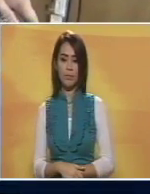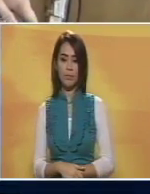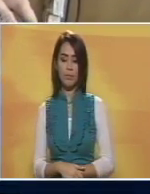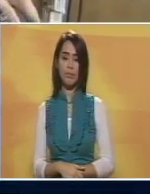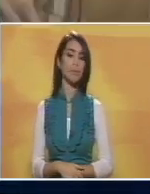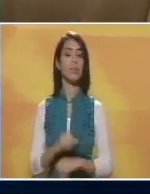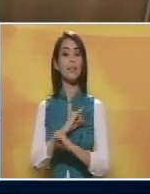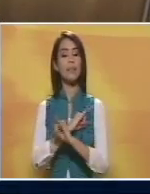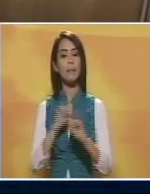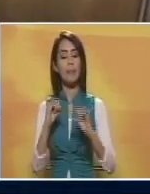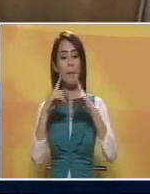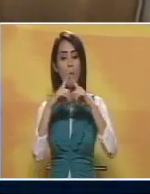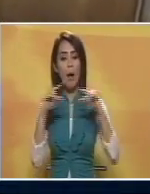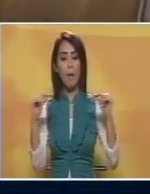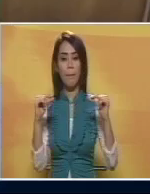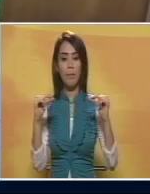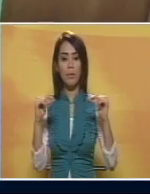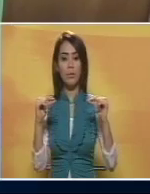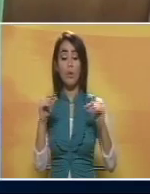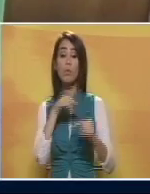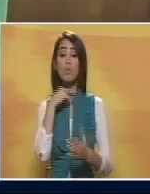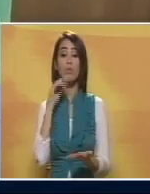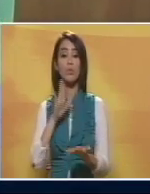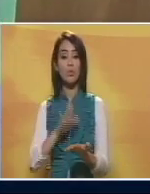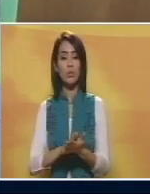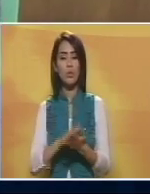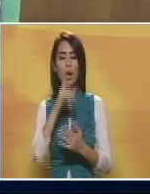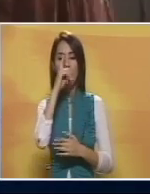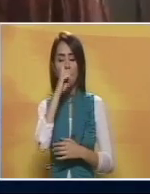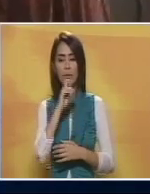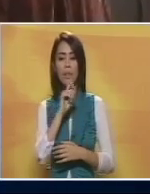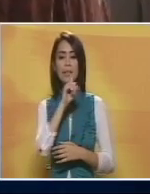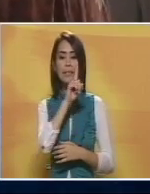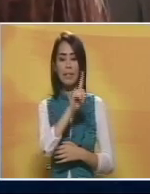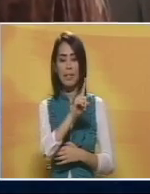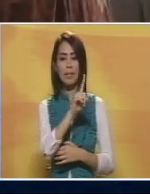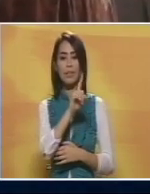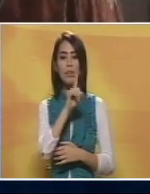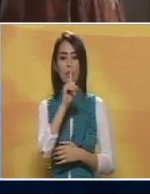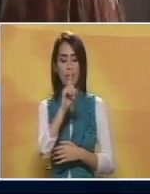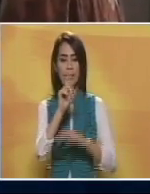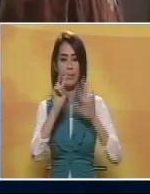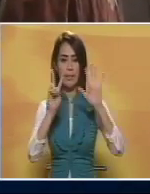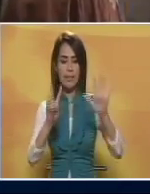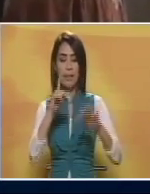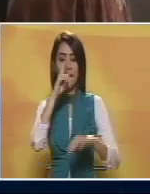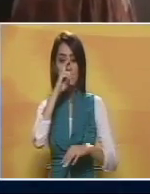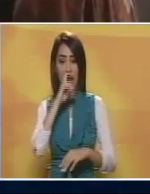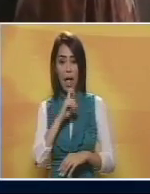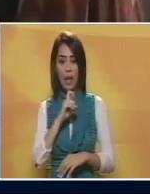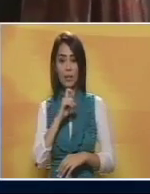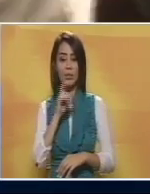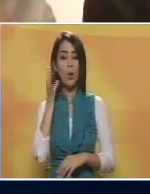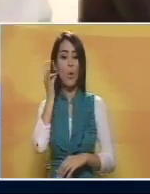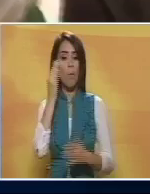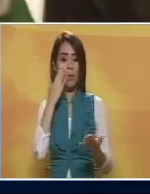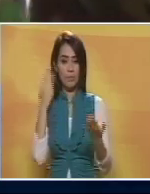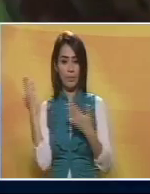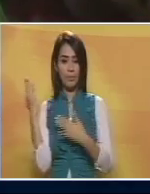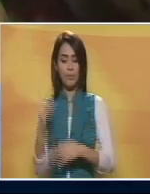Y cerramos en Japón, donde murió a la edad de 117 años Nabi